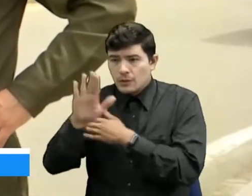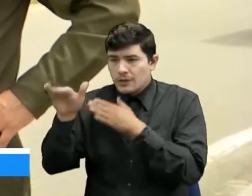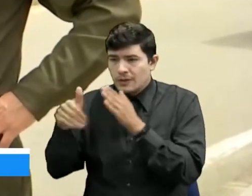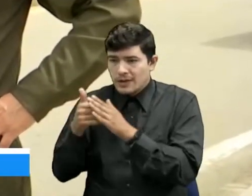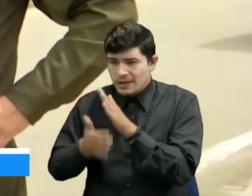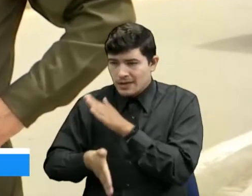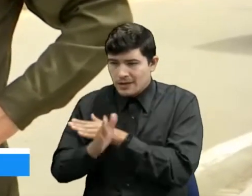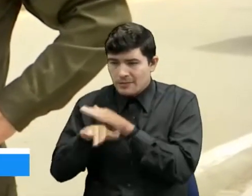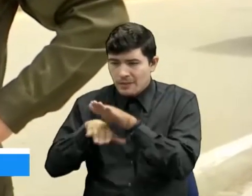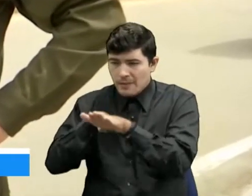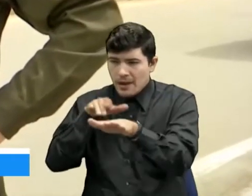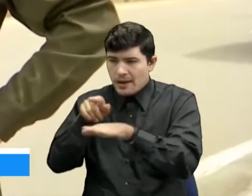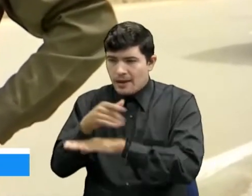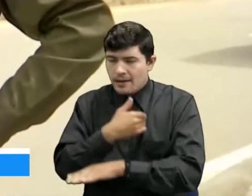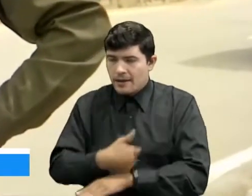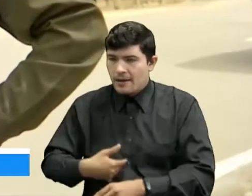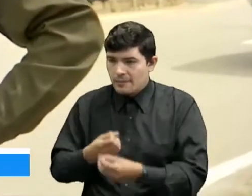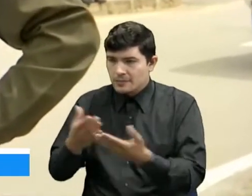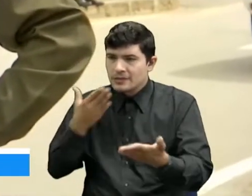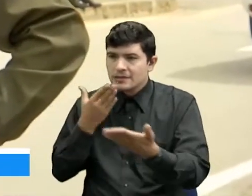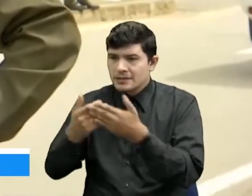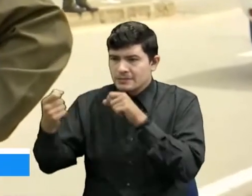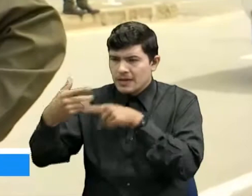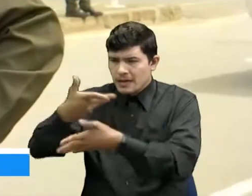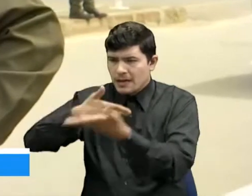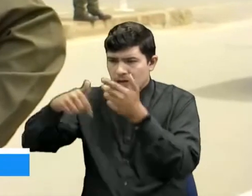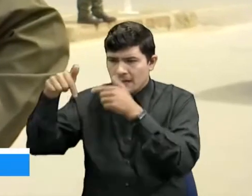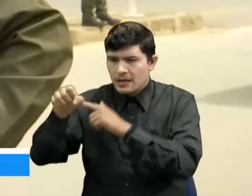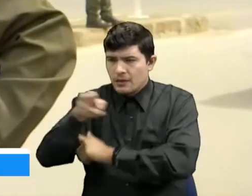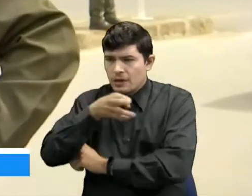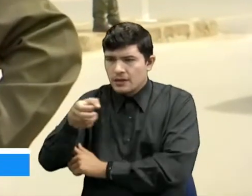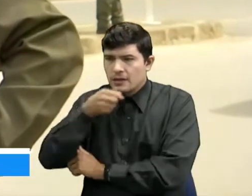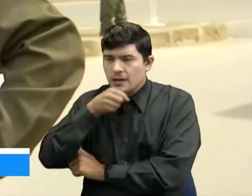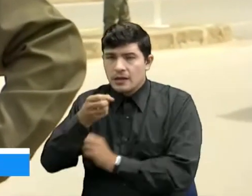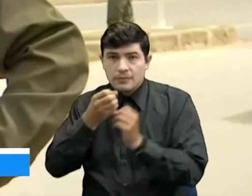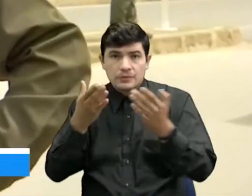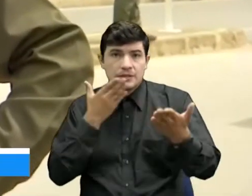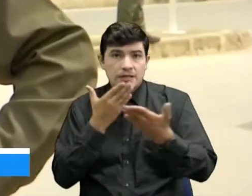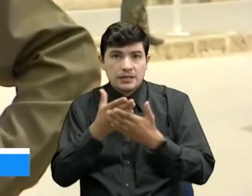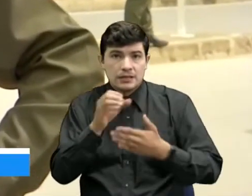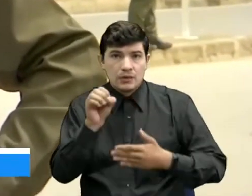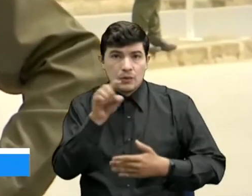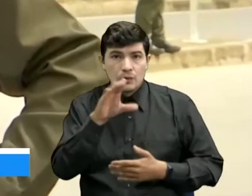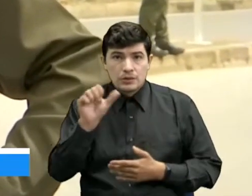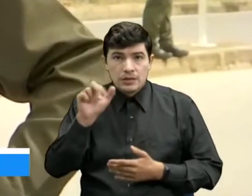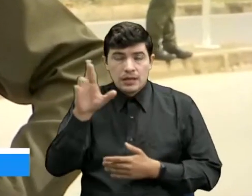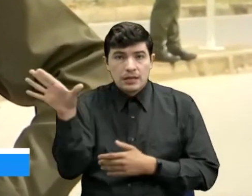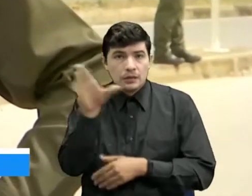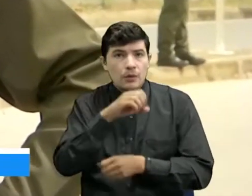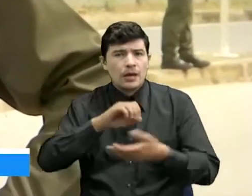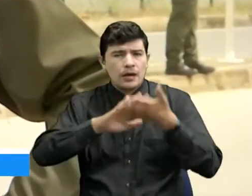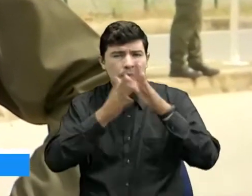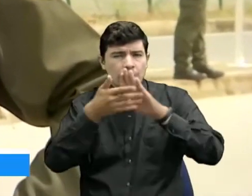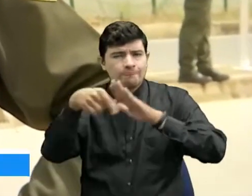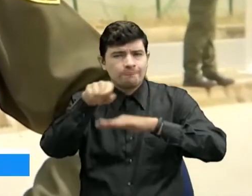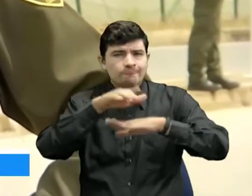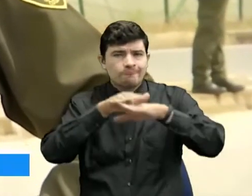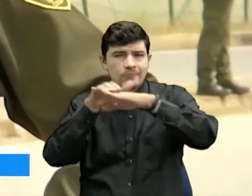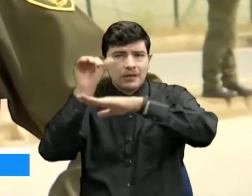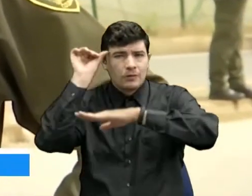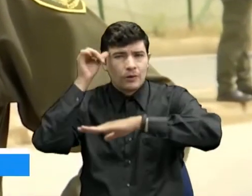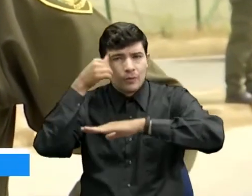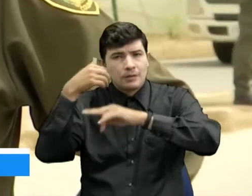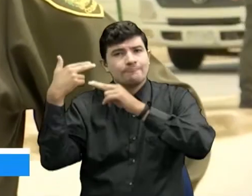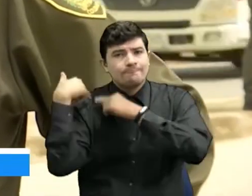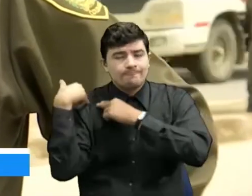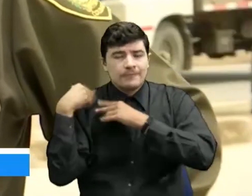de la caravana presidencial. Muchas gracias por haber estado en Oriente Noticias. Muchas gracias, Oscar, y a toda la comunidad, pues recordarle la responsabilidad que tenemos este fin de semana con